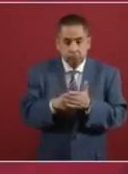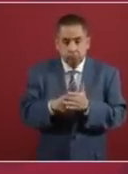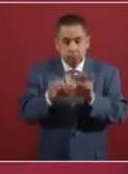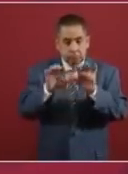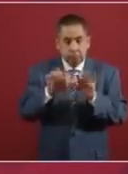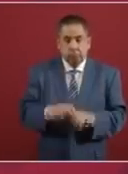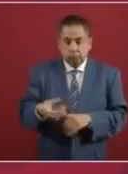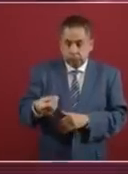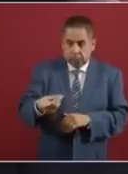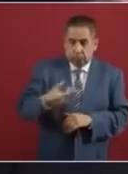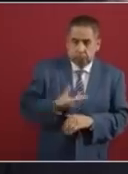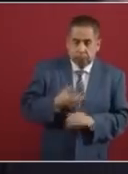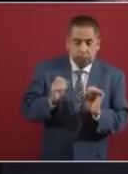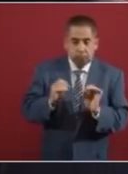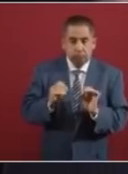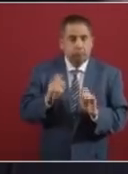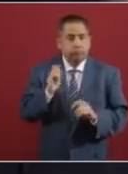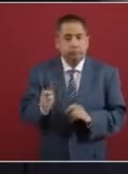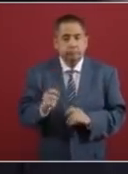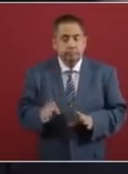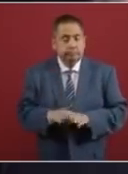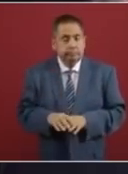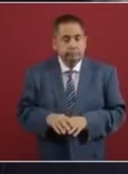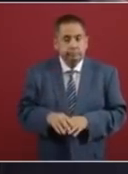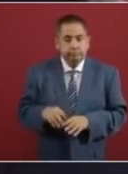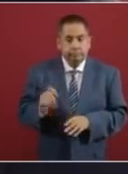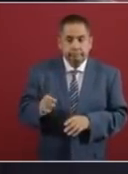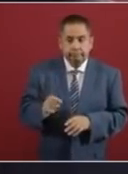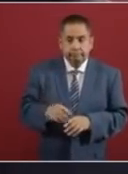ninguna carta, fue un